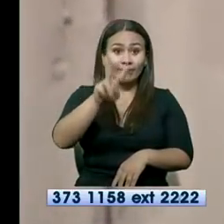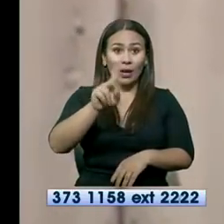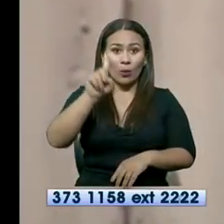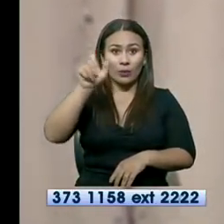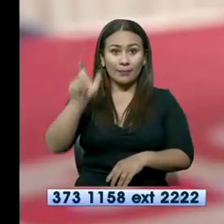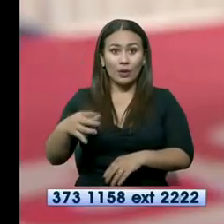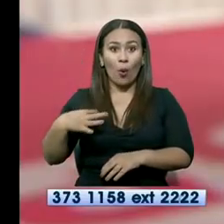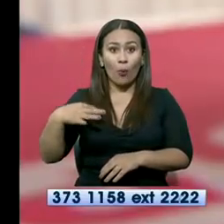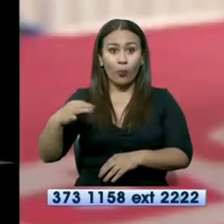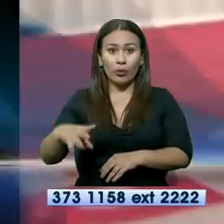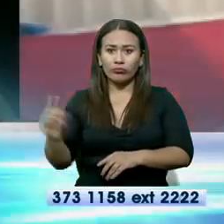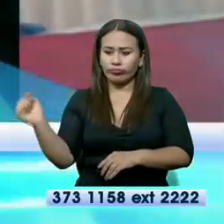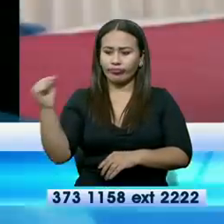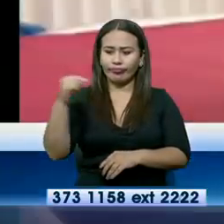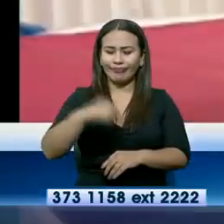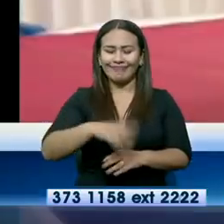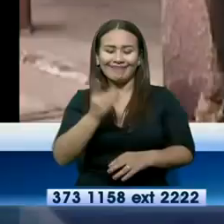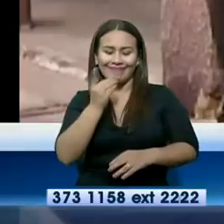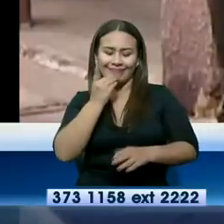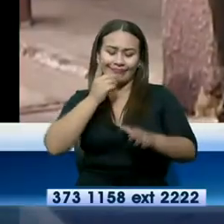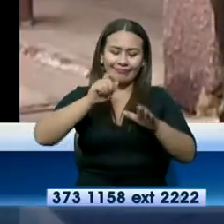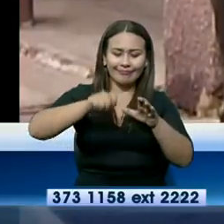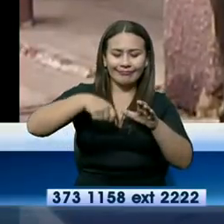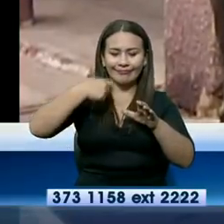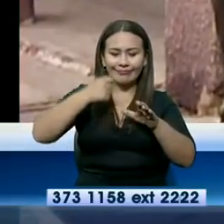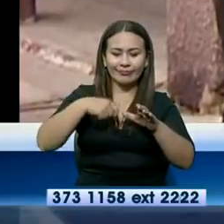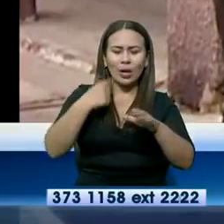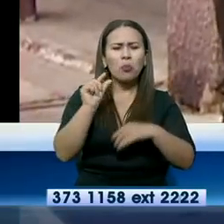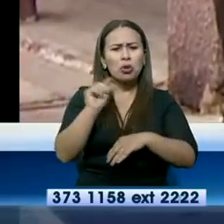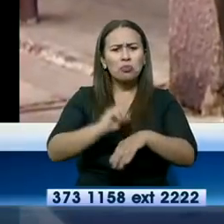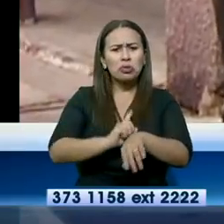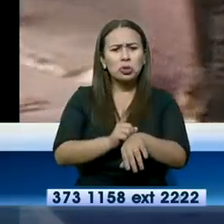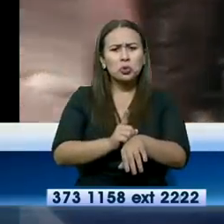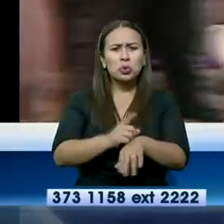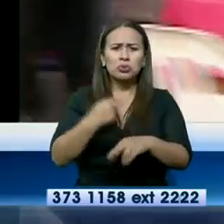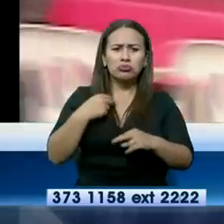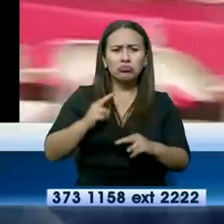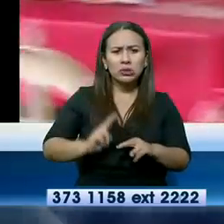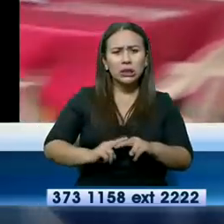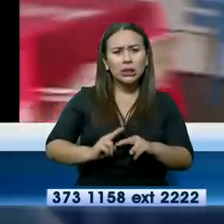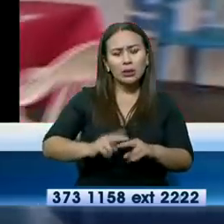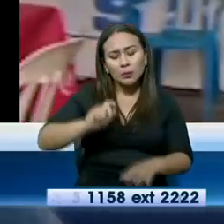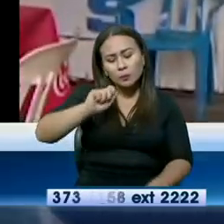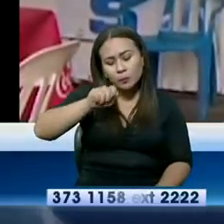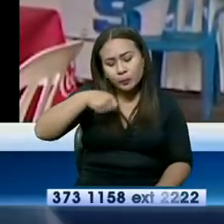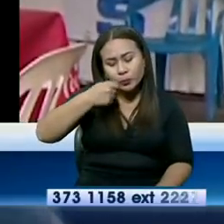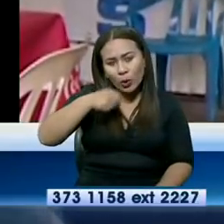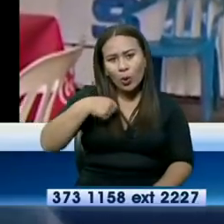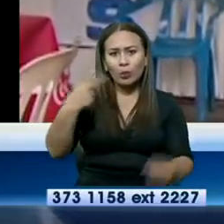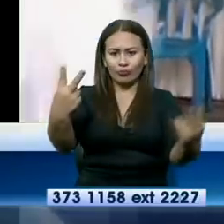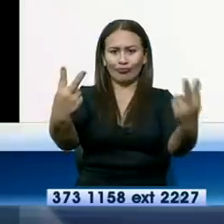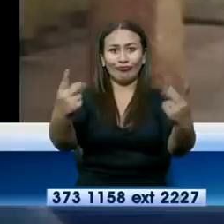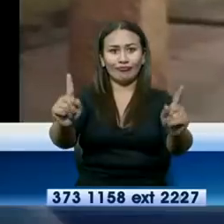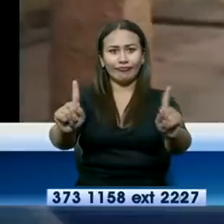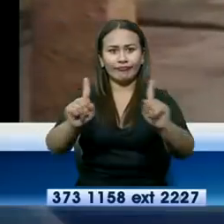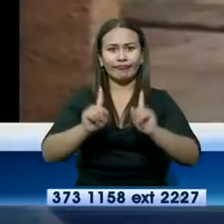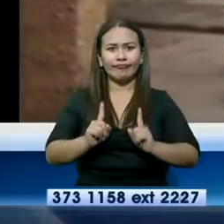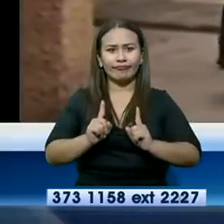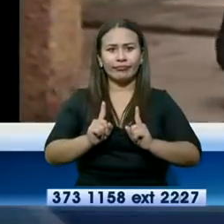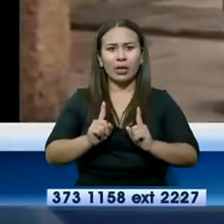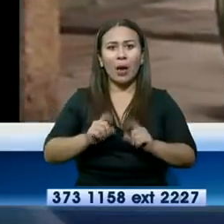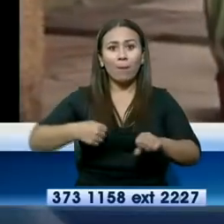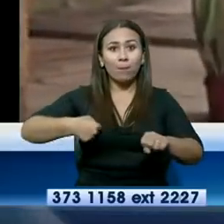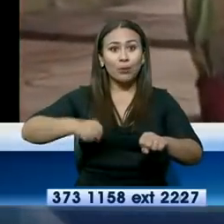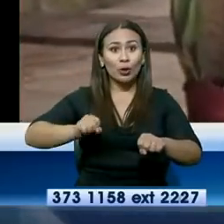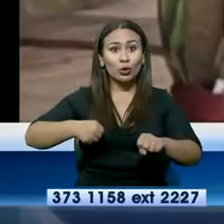de Guayaquil llegó para desayunar. Tenía pocos minutos sentado en el lugar cuando arribaron dos personas a bordo de